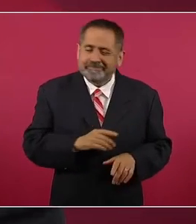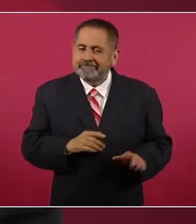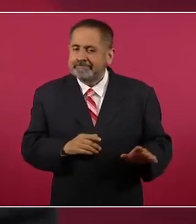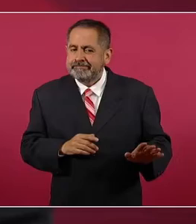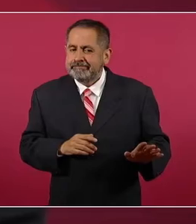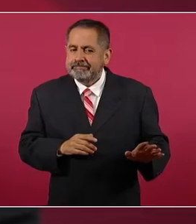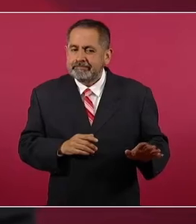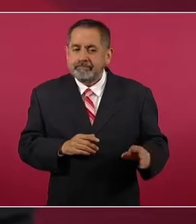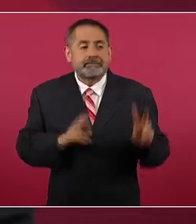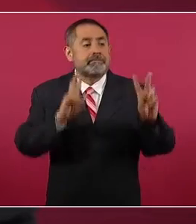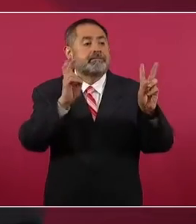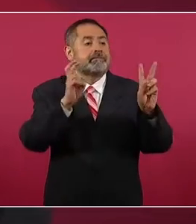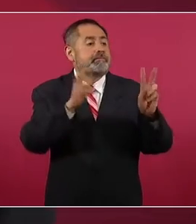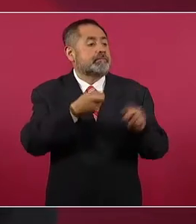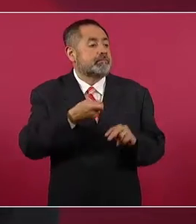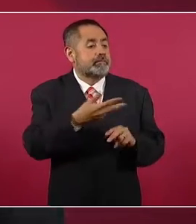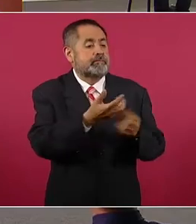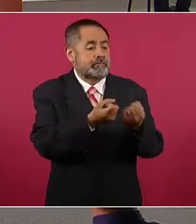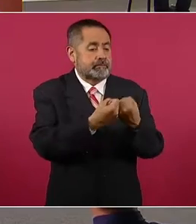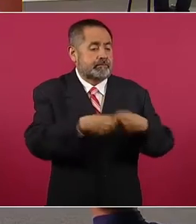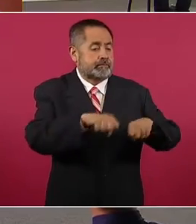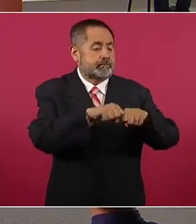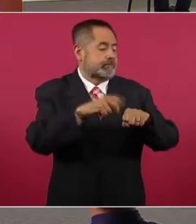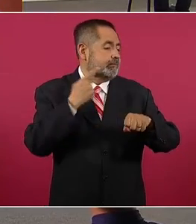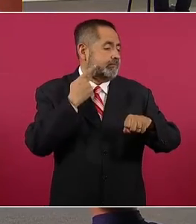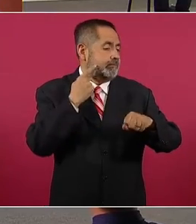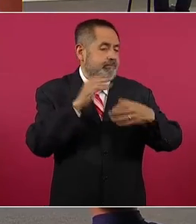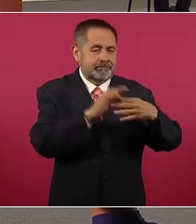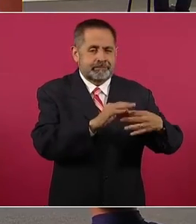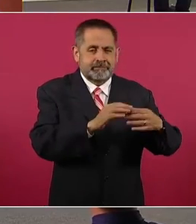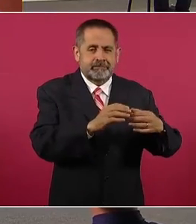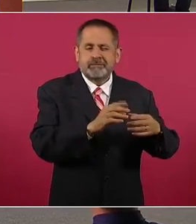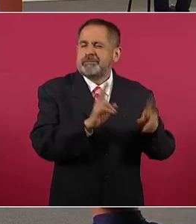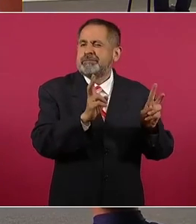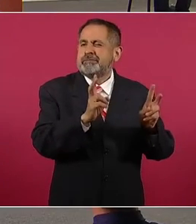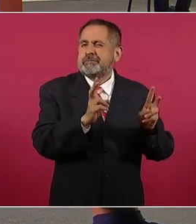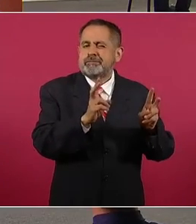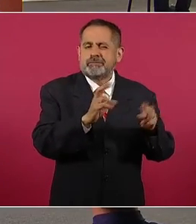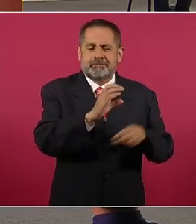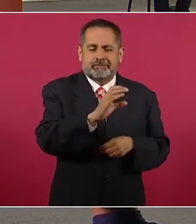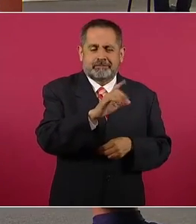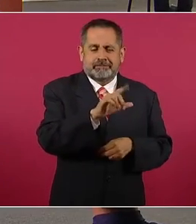la llamada sociedad política o clase política,